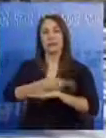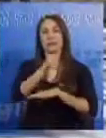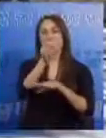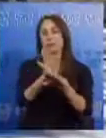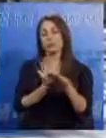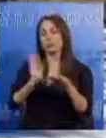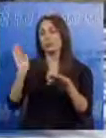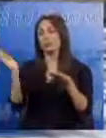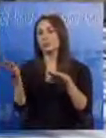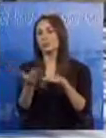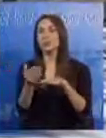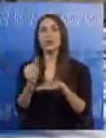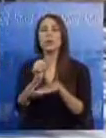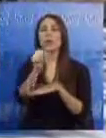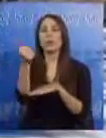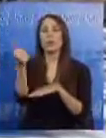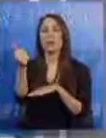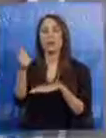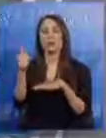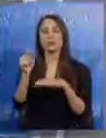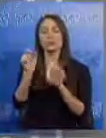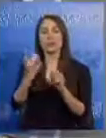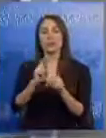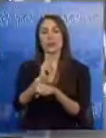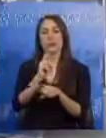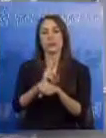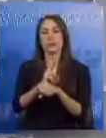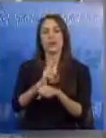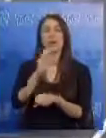la ruta viva que pasa por el río Chiche y